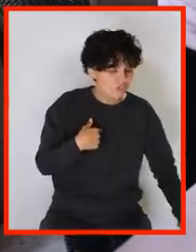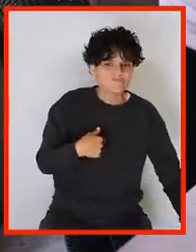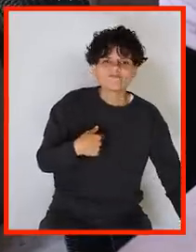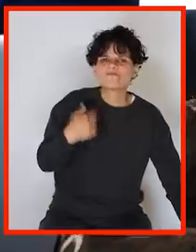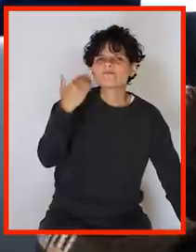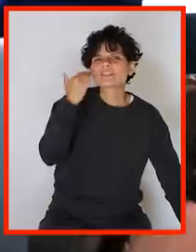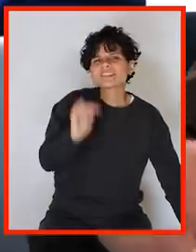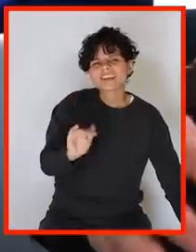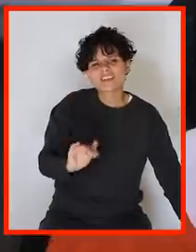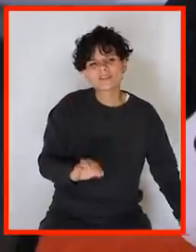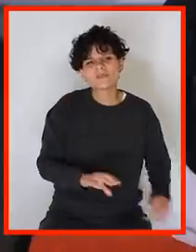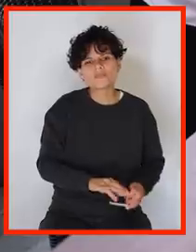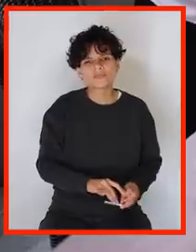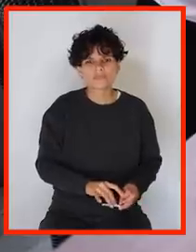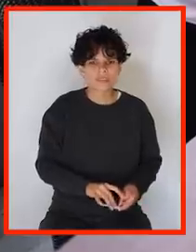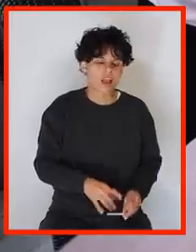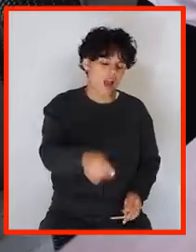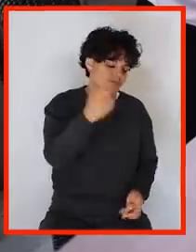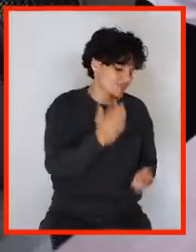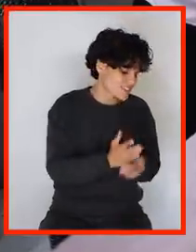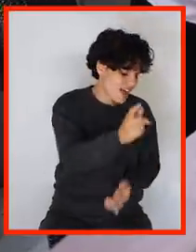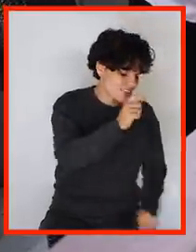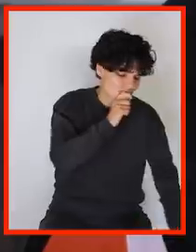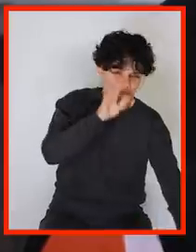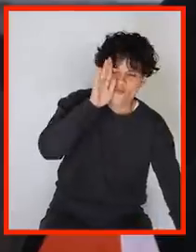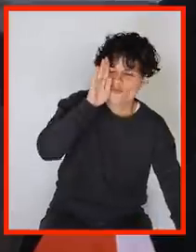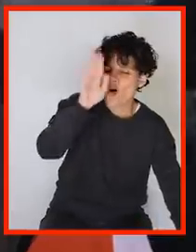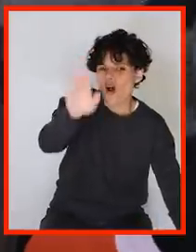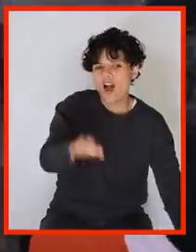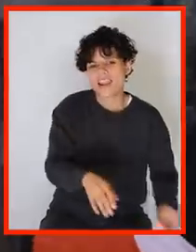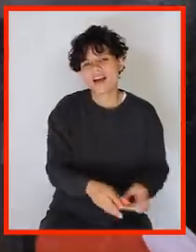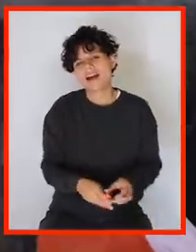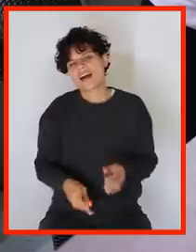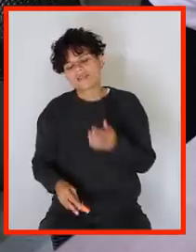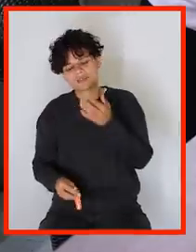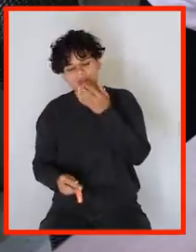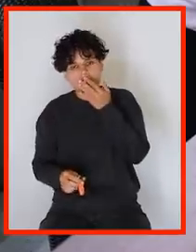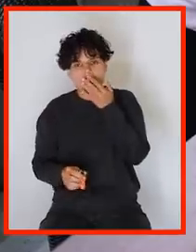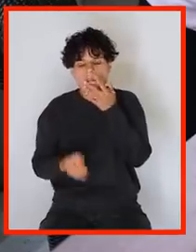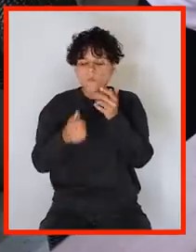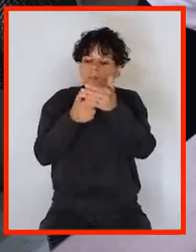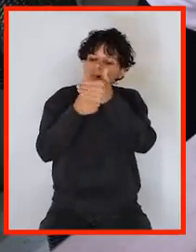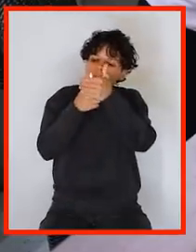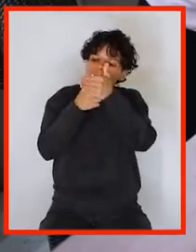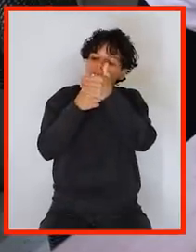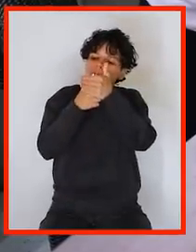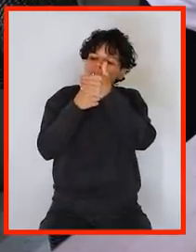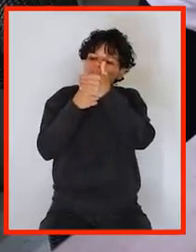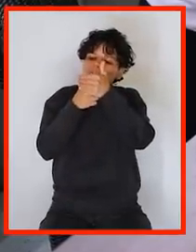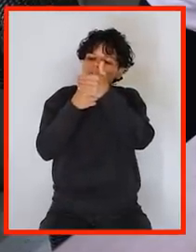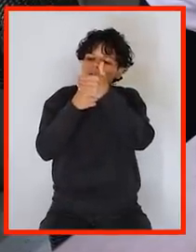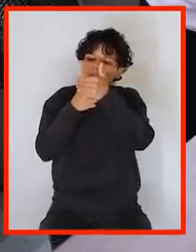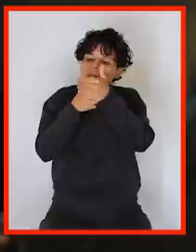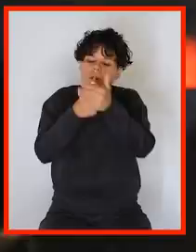chico, así como. ¿Tú cacháis las tiraderas? Puta, ya te pusiste drogo. Yo la producí como la tiradera a un amigo mío,